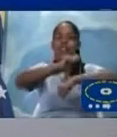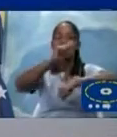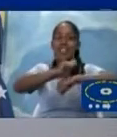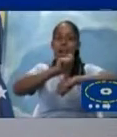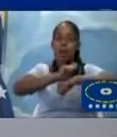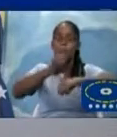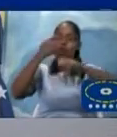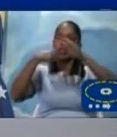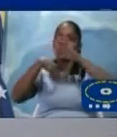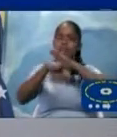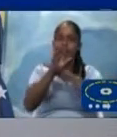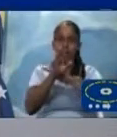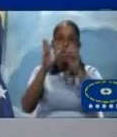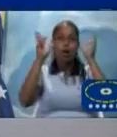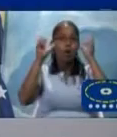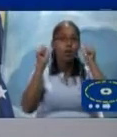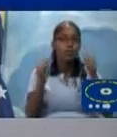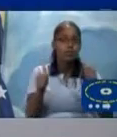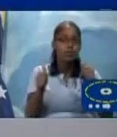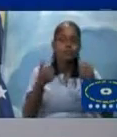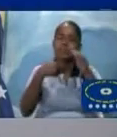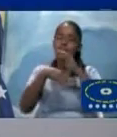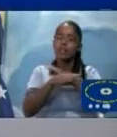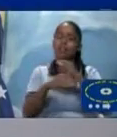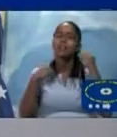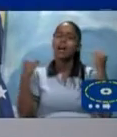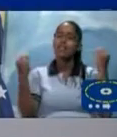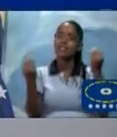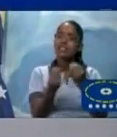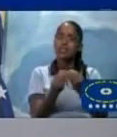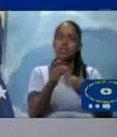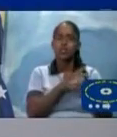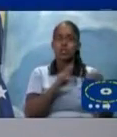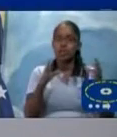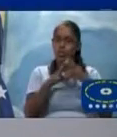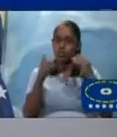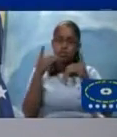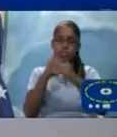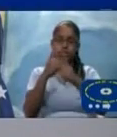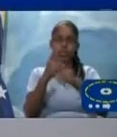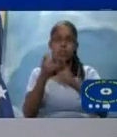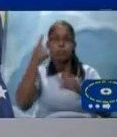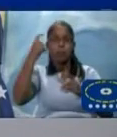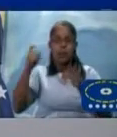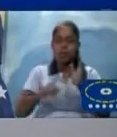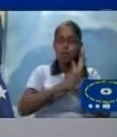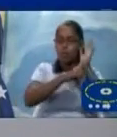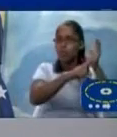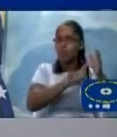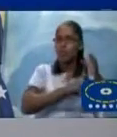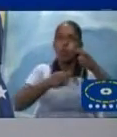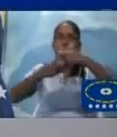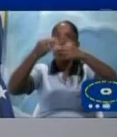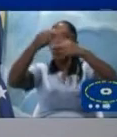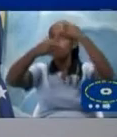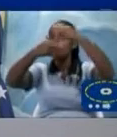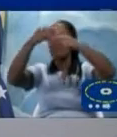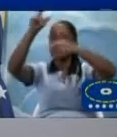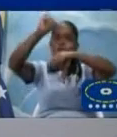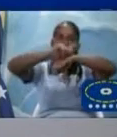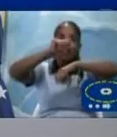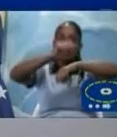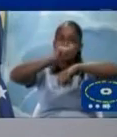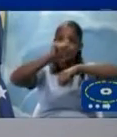iba, oiga, se acercaron sus discípulos para mostrarle los edificios del templo.